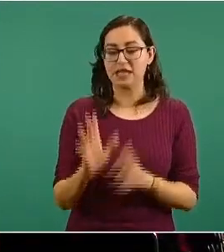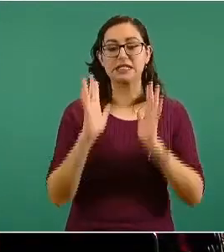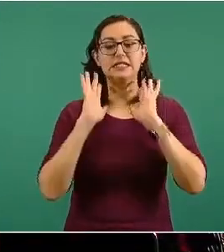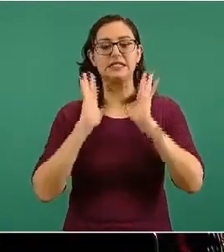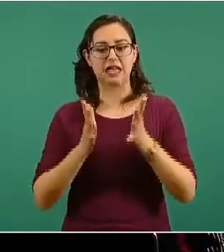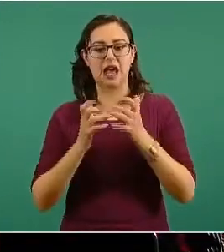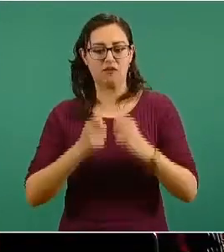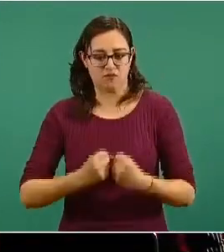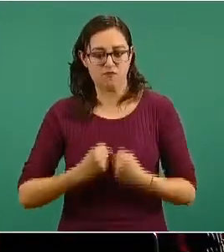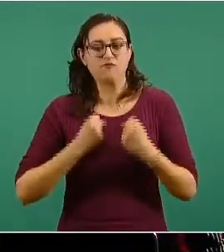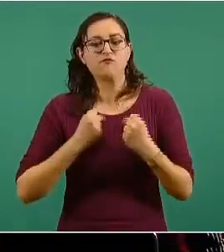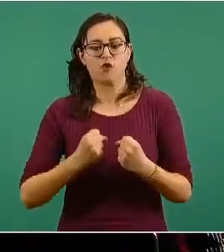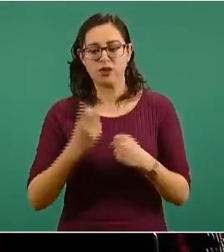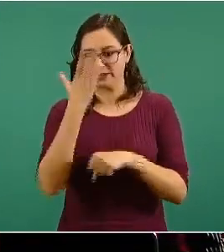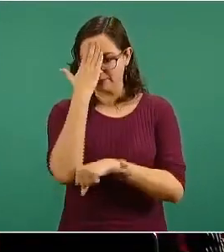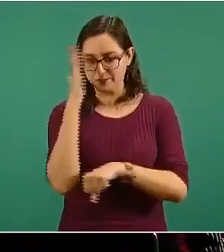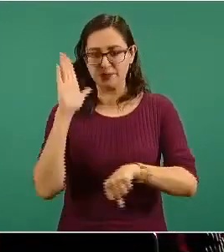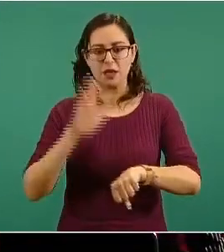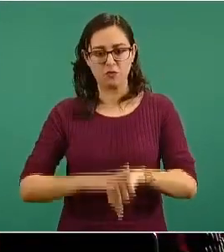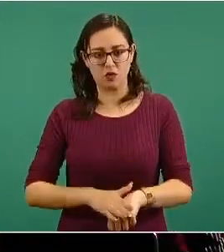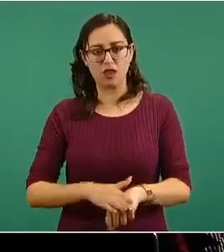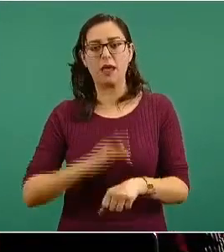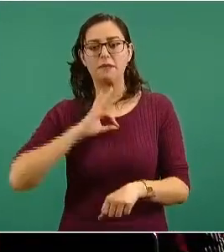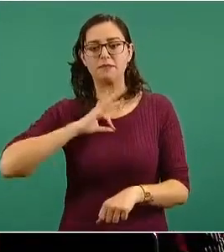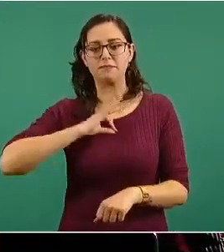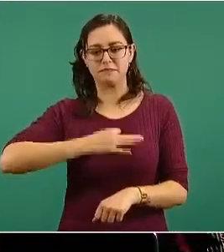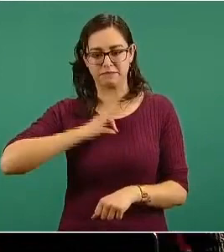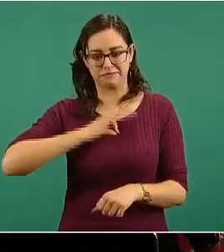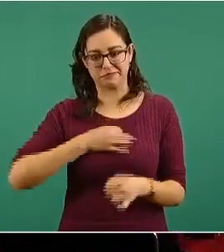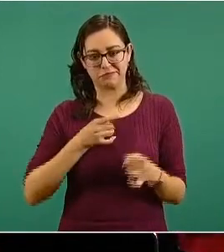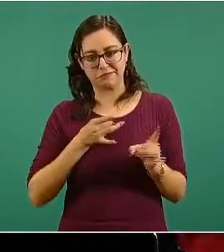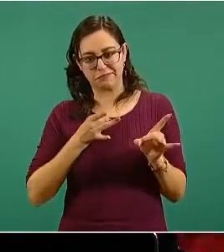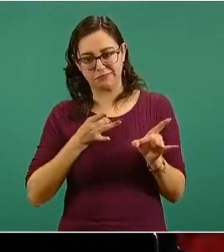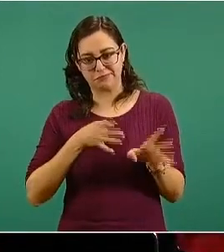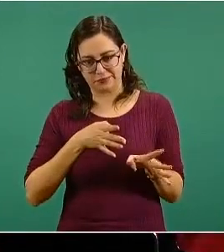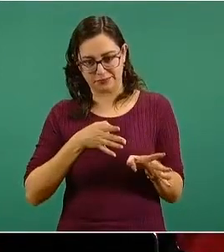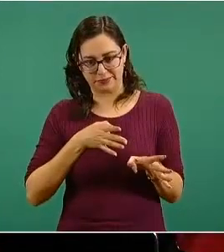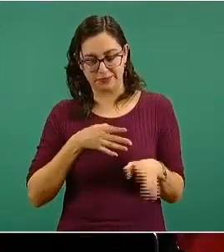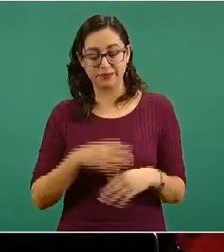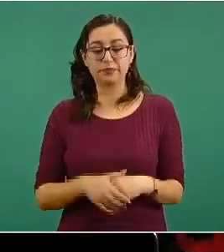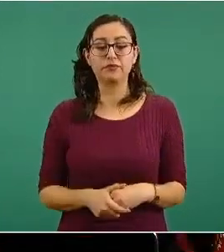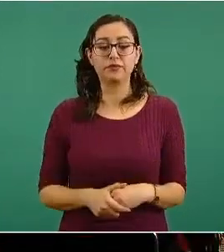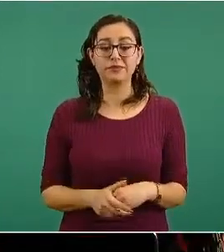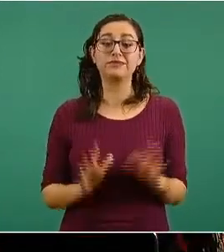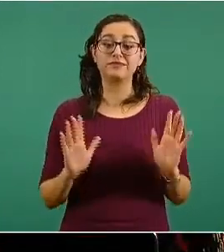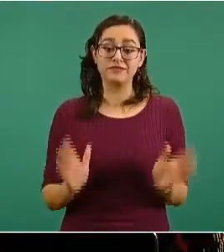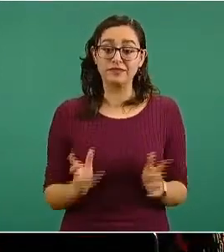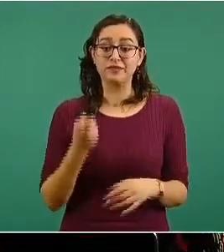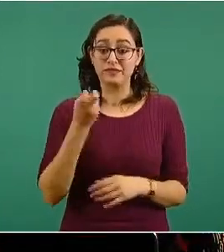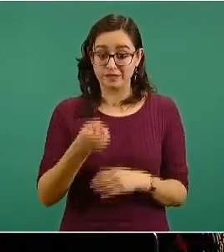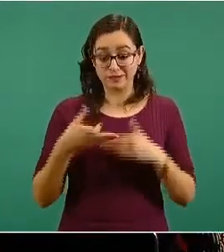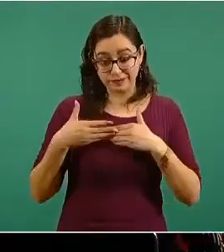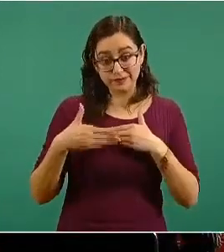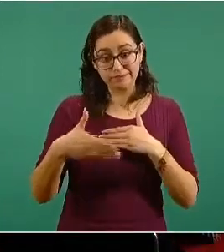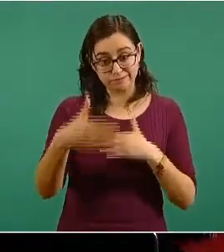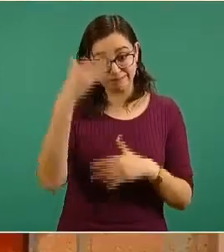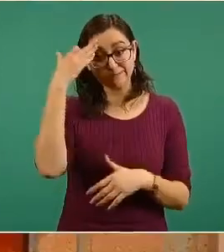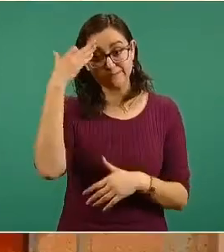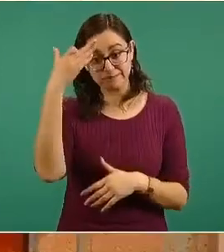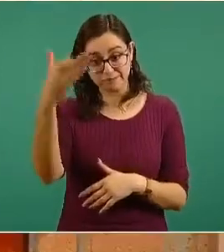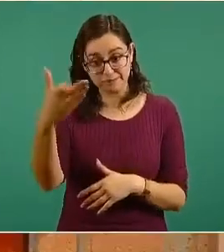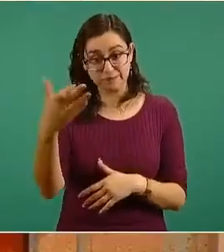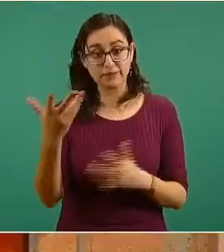la reserva de la memoria inmunológica que posteriormente protege. Generalmente para esta vacuna hay en